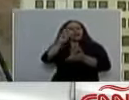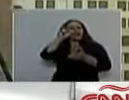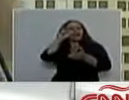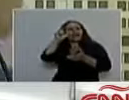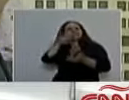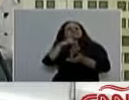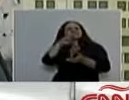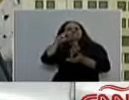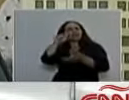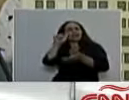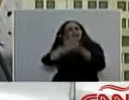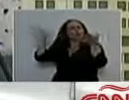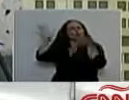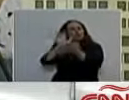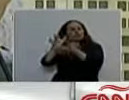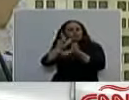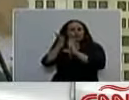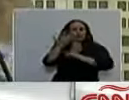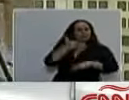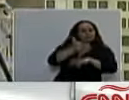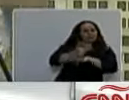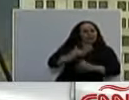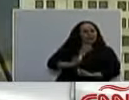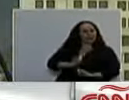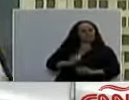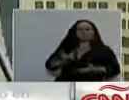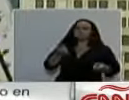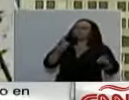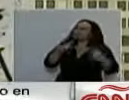reestrena. Pero la verdad, conociéndolos,